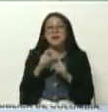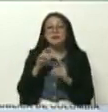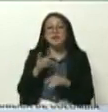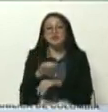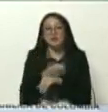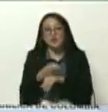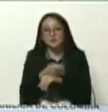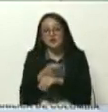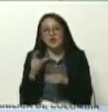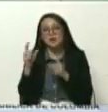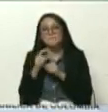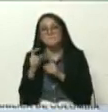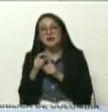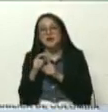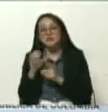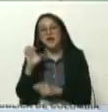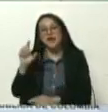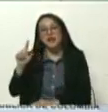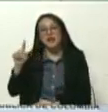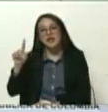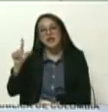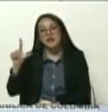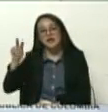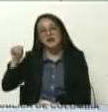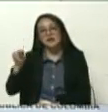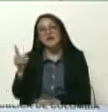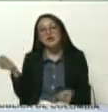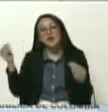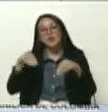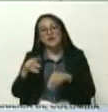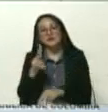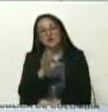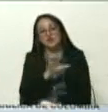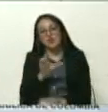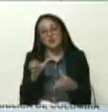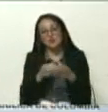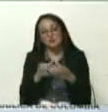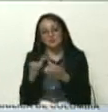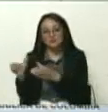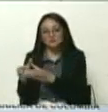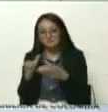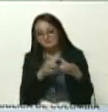gobierno, de la palabra del ELN y de lo que se acuerda entre las partes.